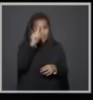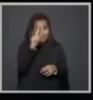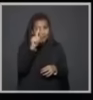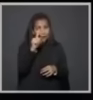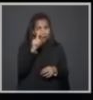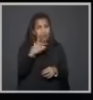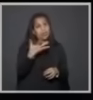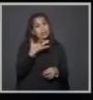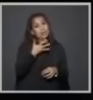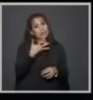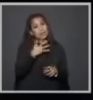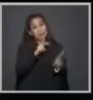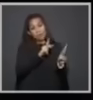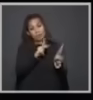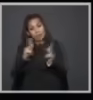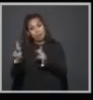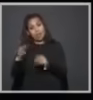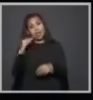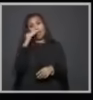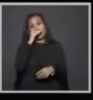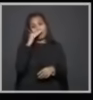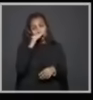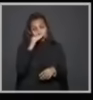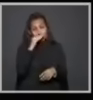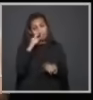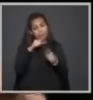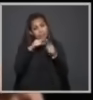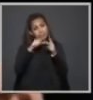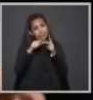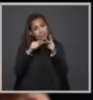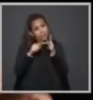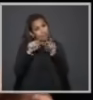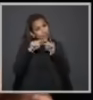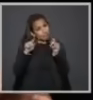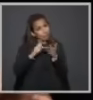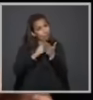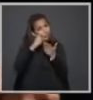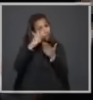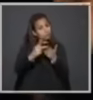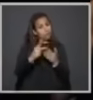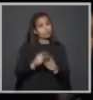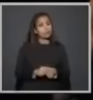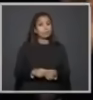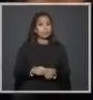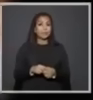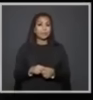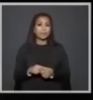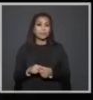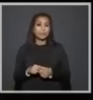proyectos que estamos proponiendo. El darle